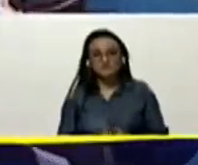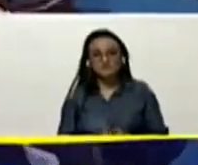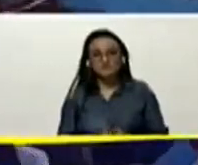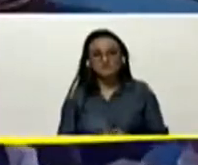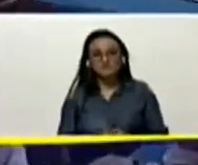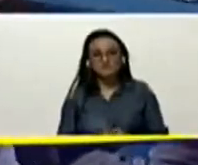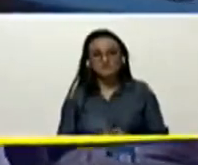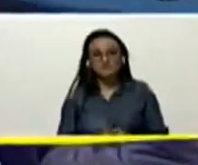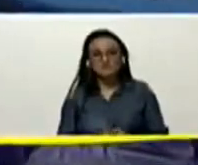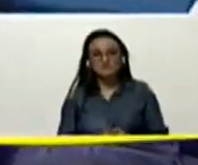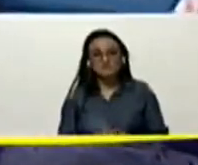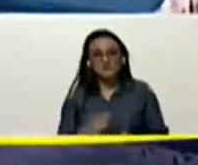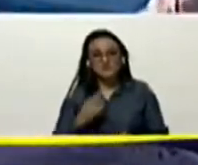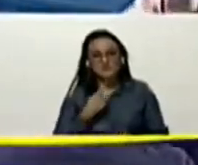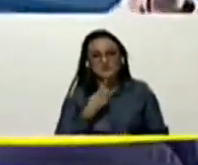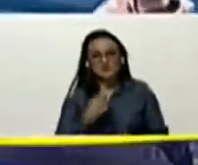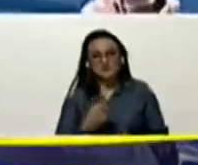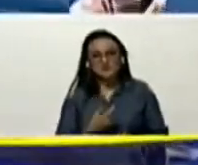Y tú le dices,